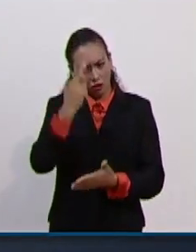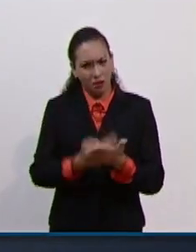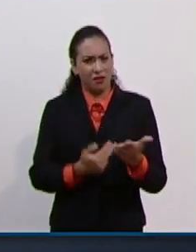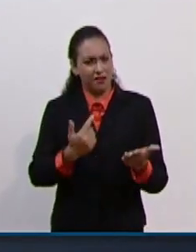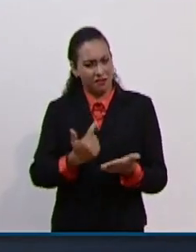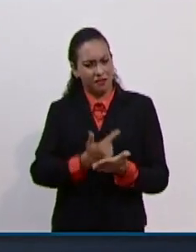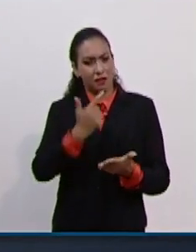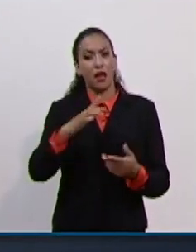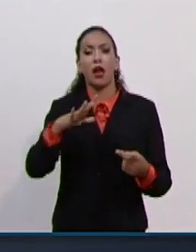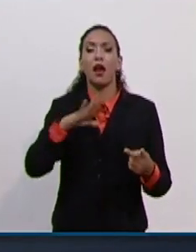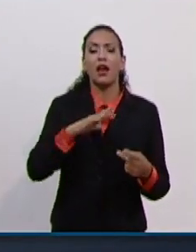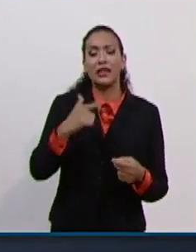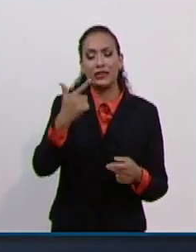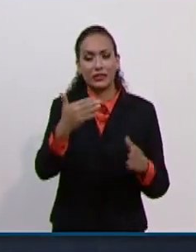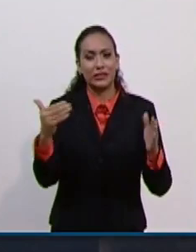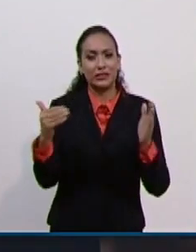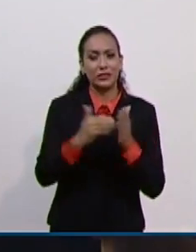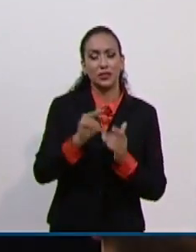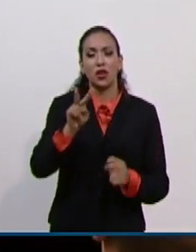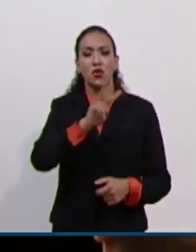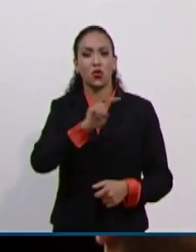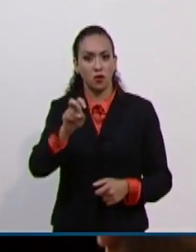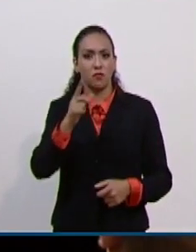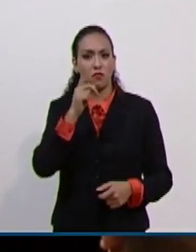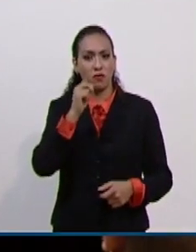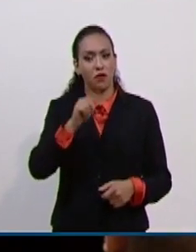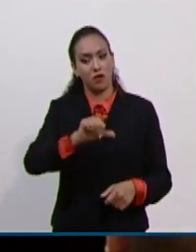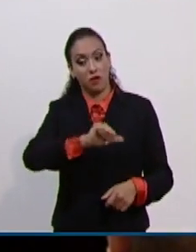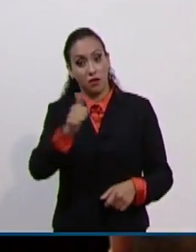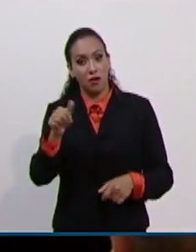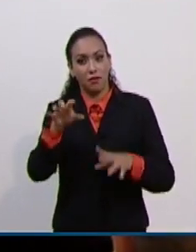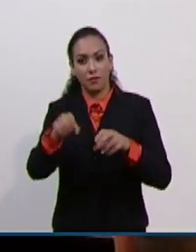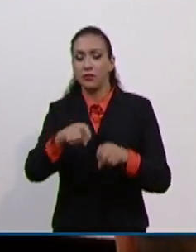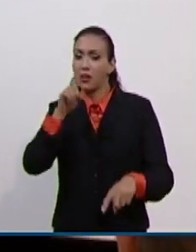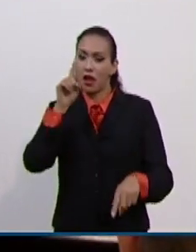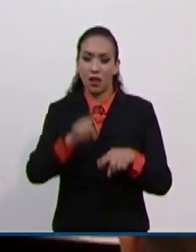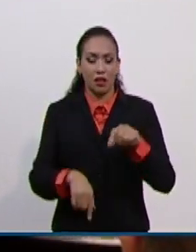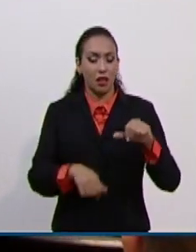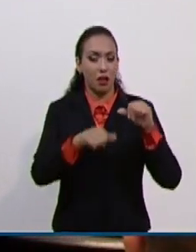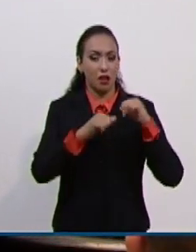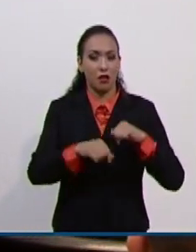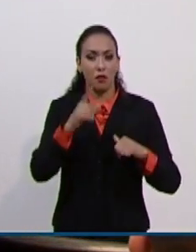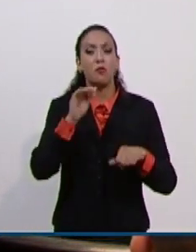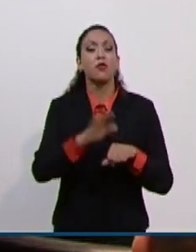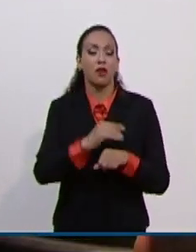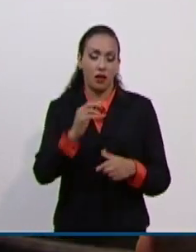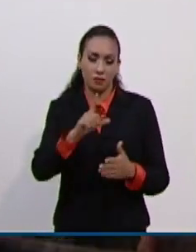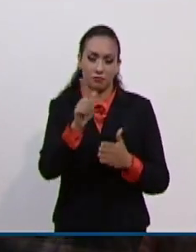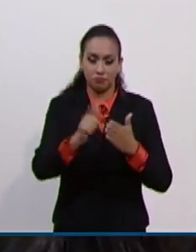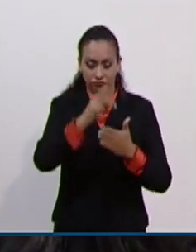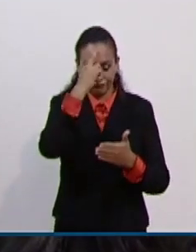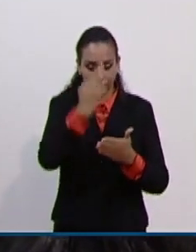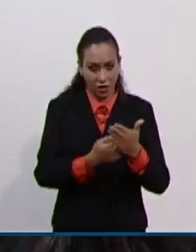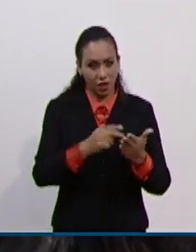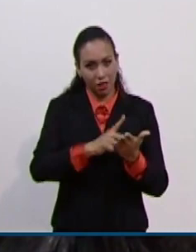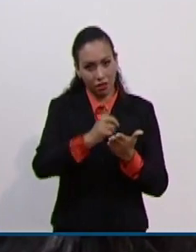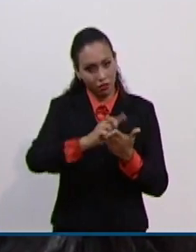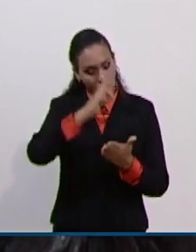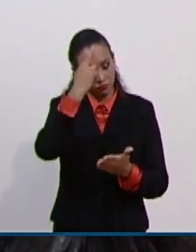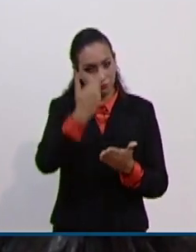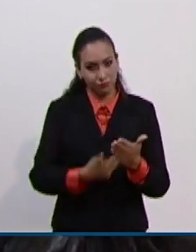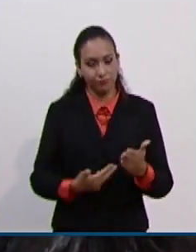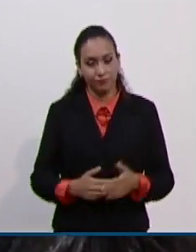otros 7,200 más han sido destituidos por violaciones a derechos